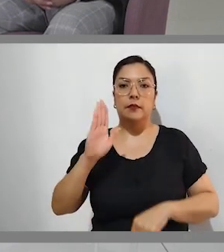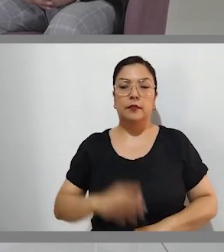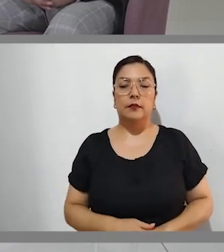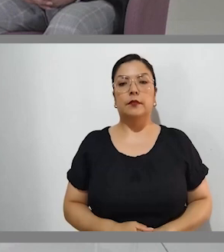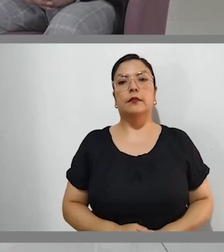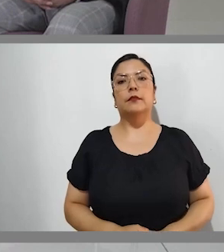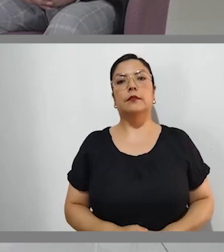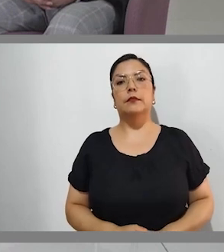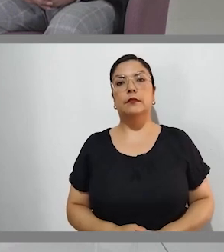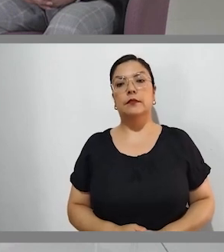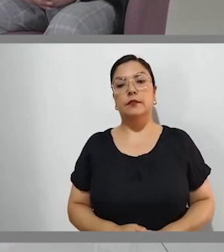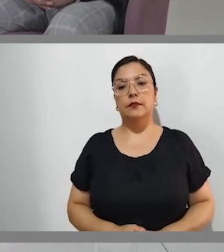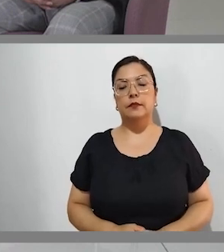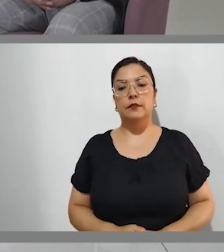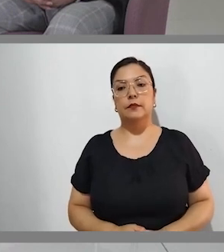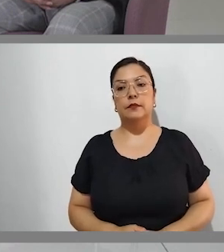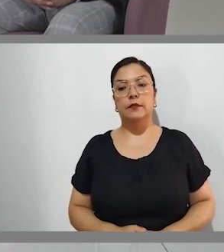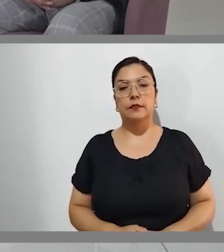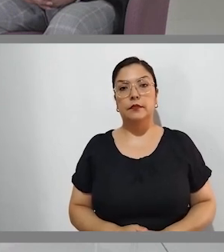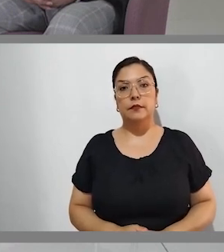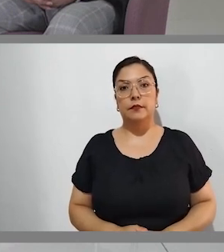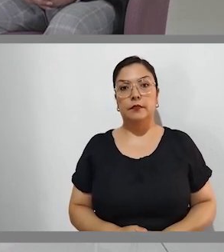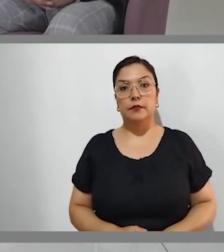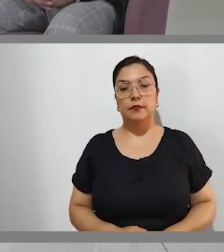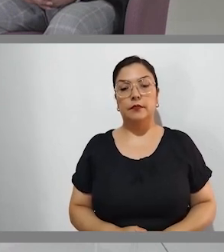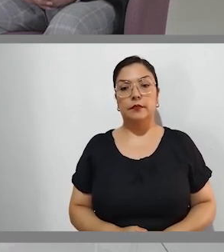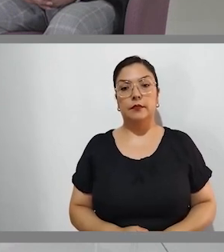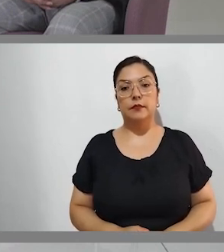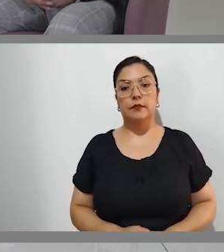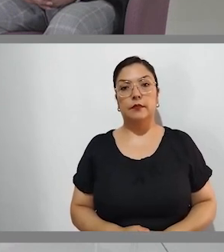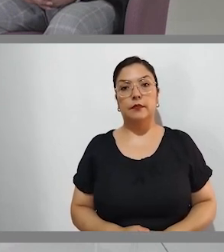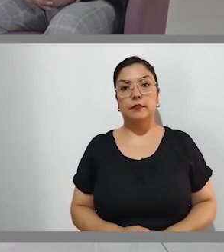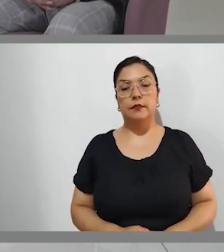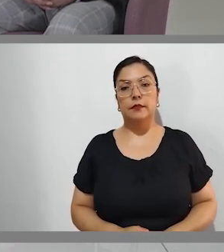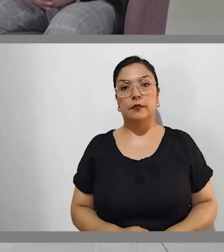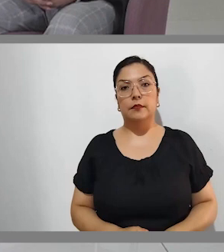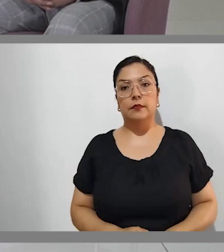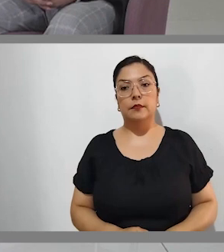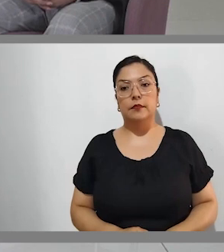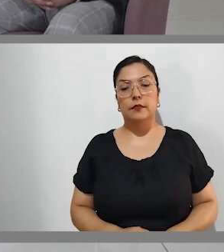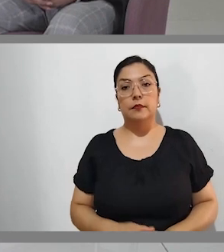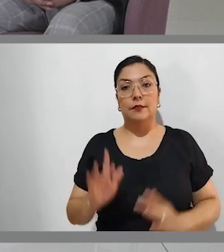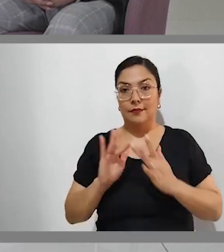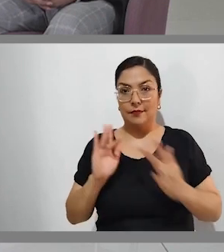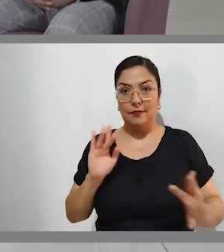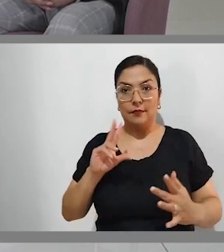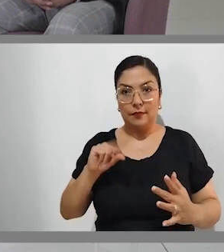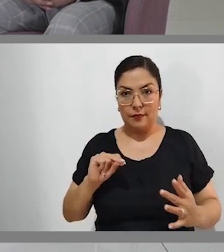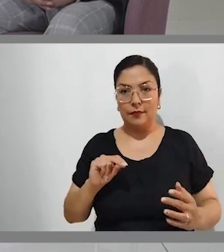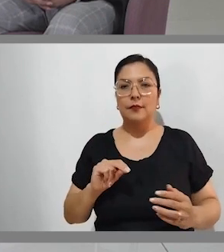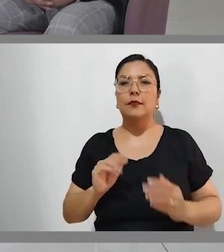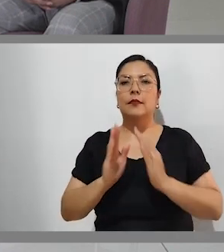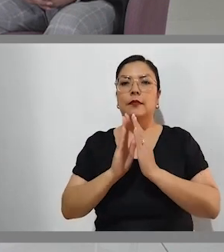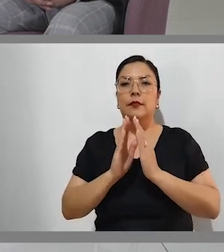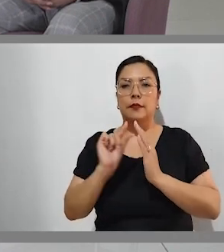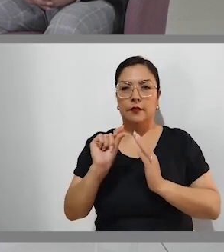de estos desafíos, a veces de carácter logístico, que enfrenta el Instituto Electoral de Coahuila en el área de organización electoral. No se vayan, en un momento